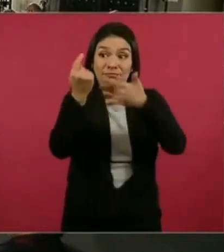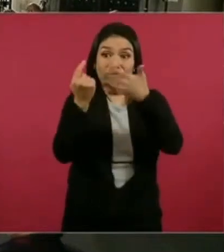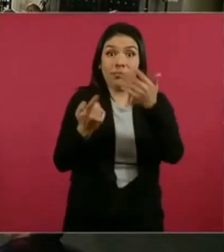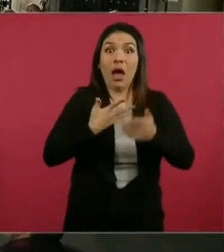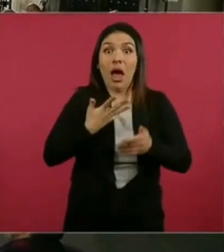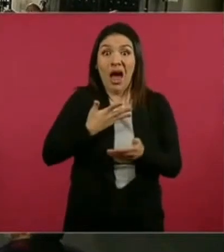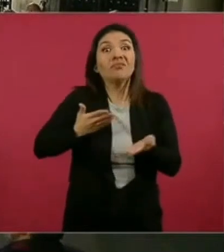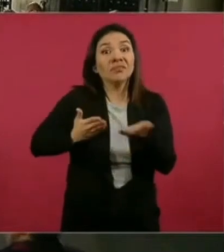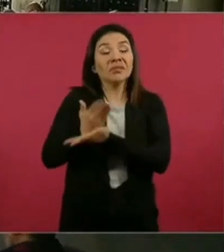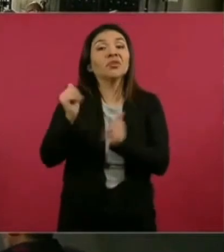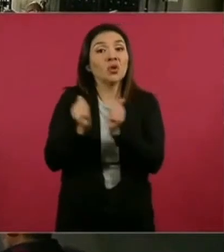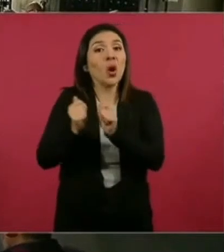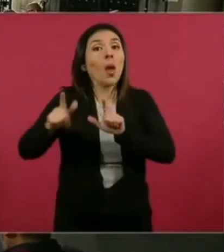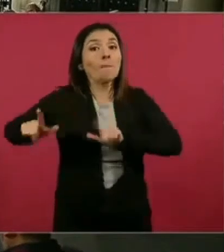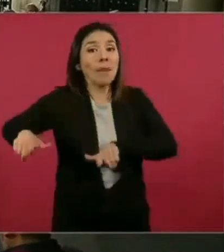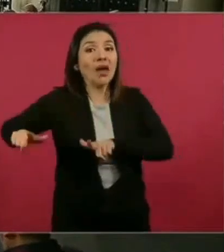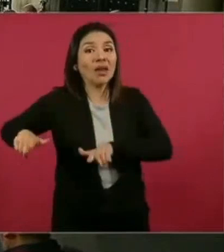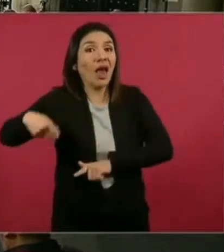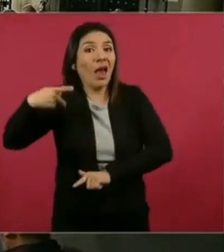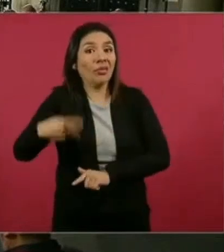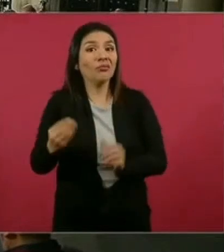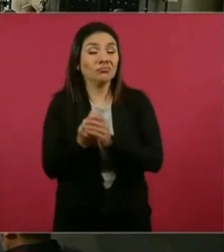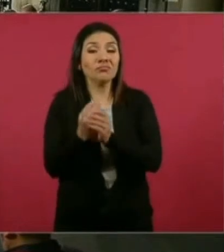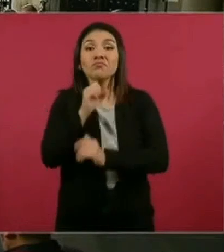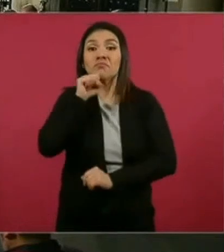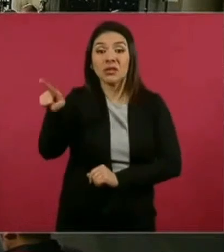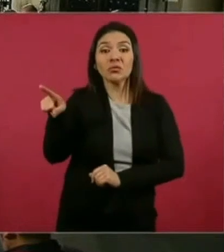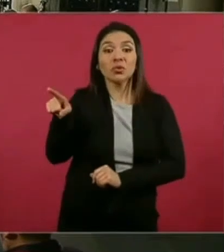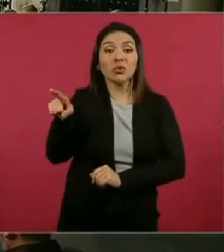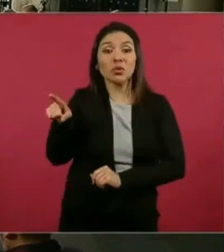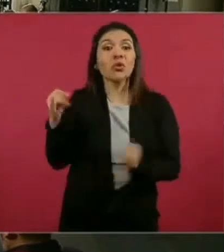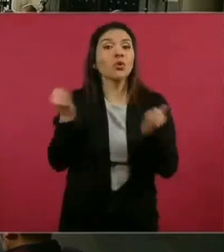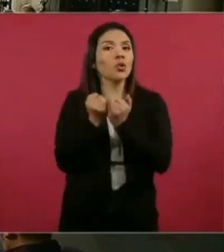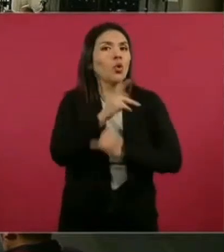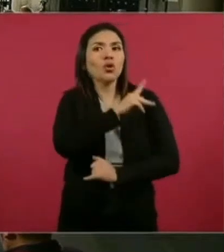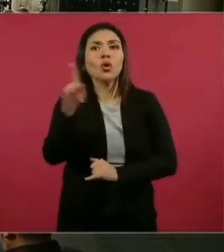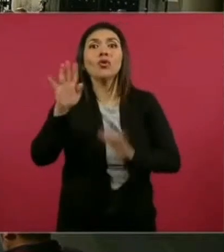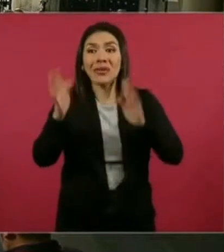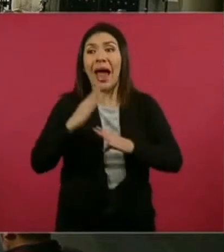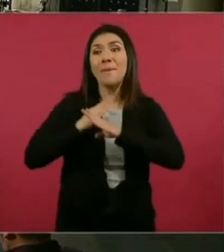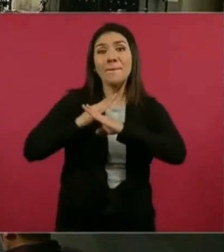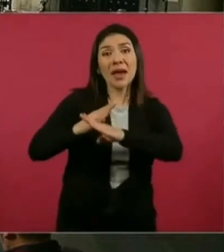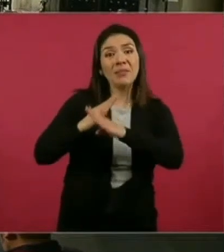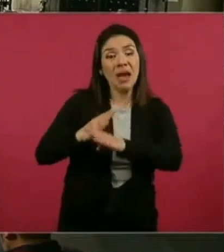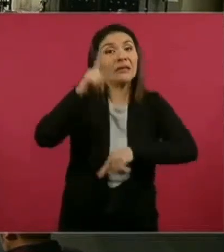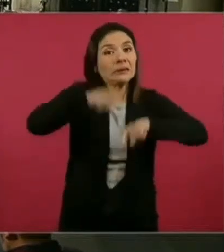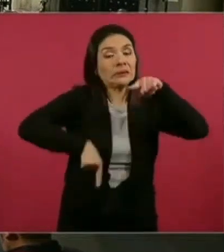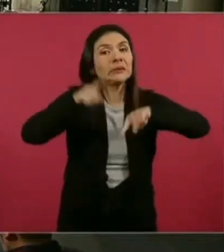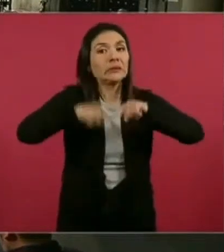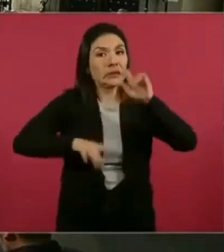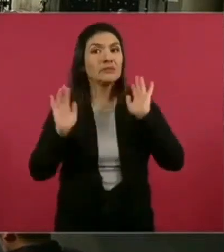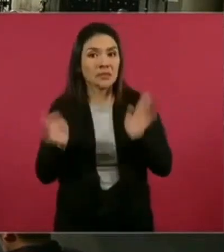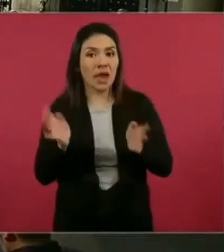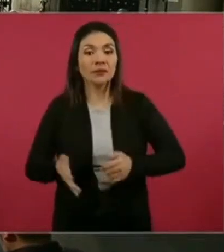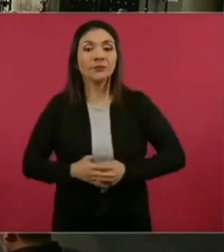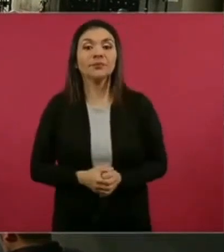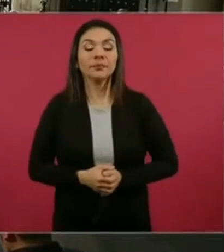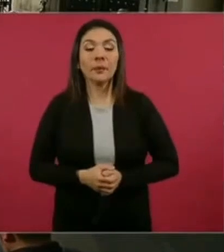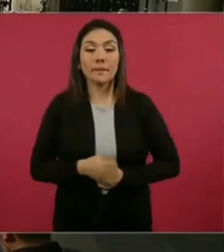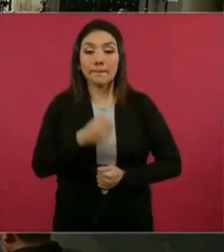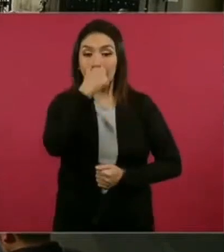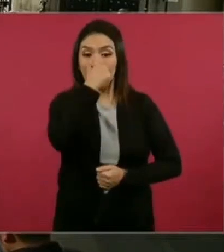las páginas, y específicamente esta también, y todos fueron mitigados. Siguiente, por favor.